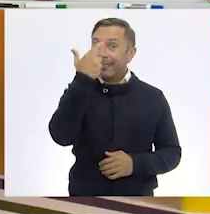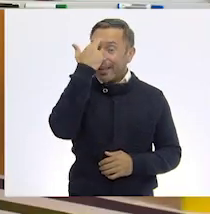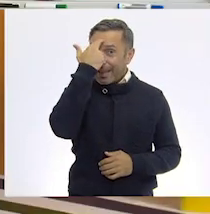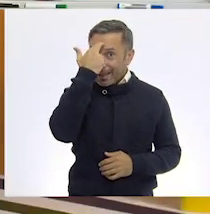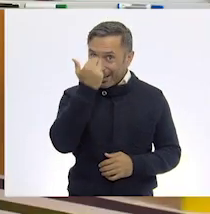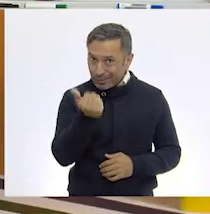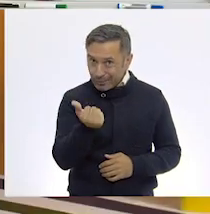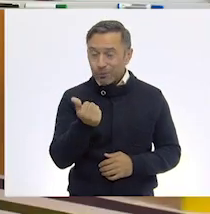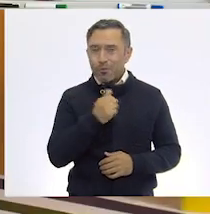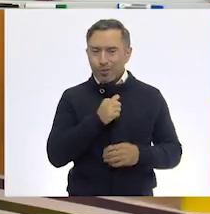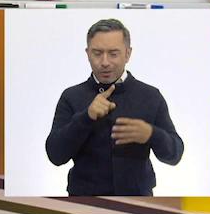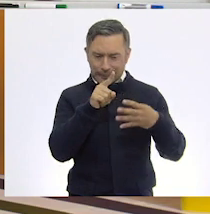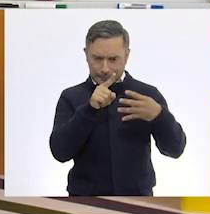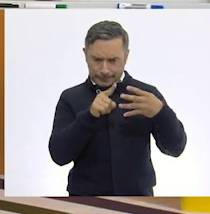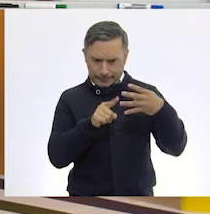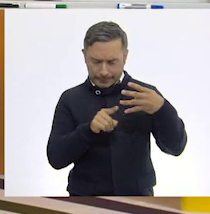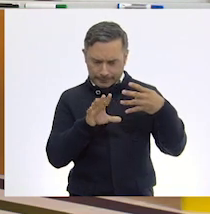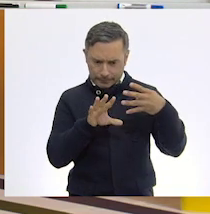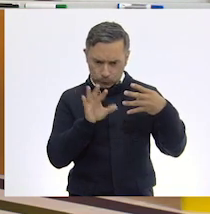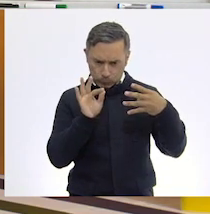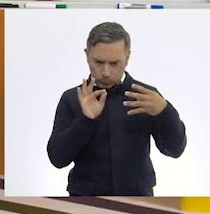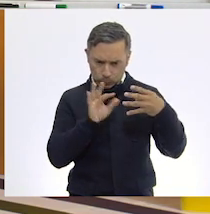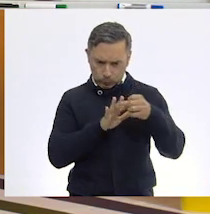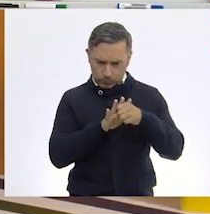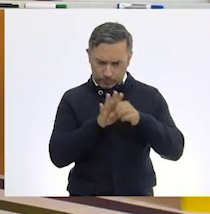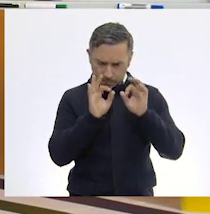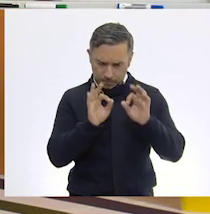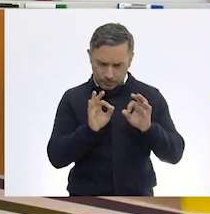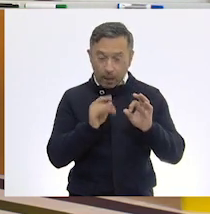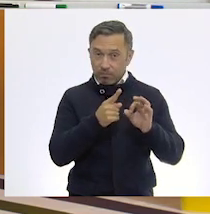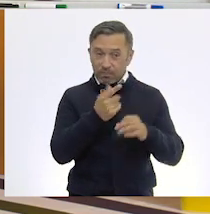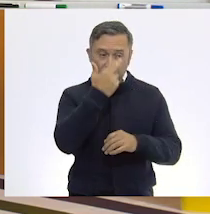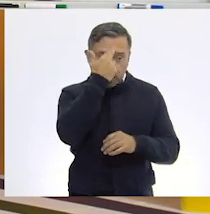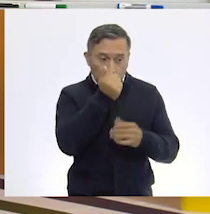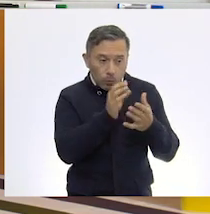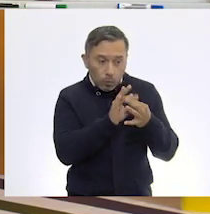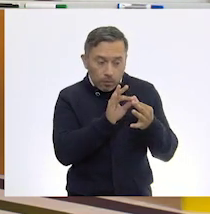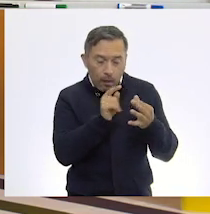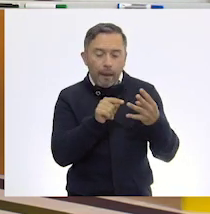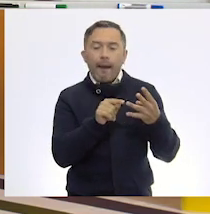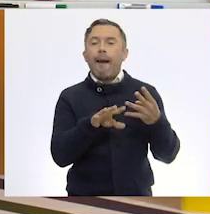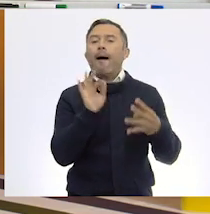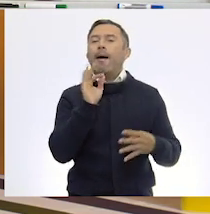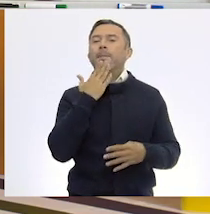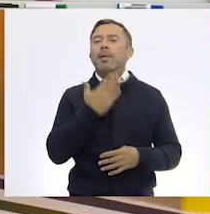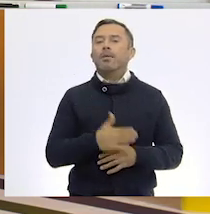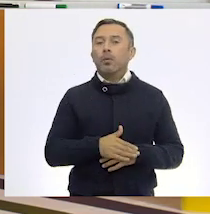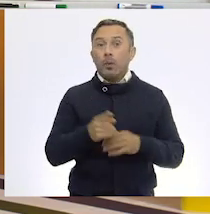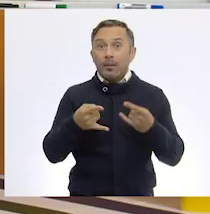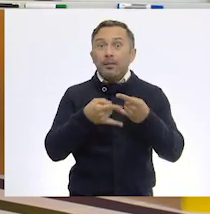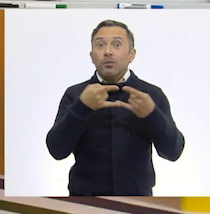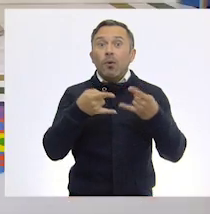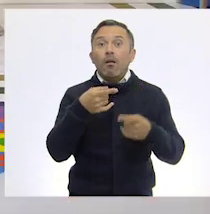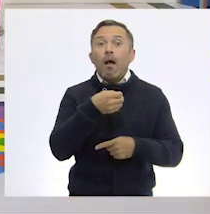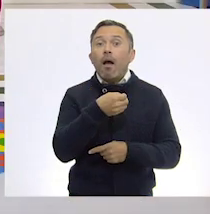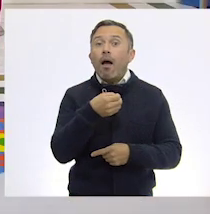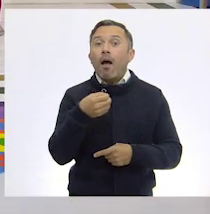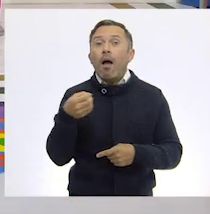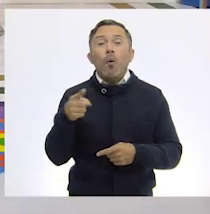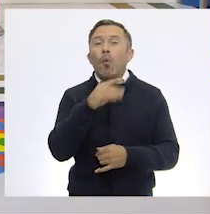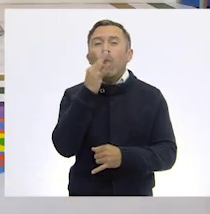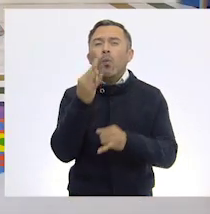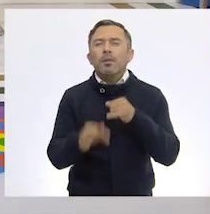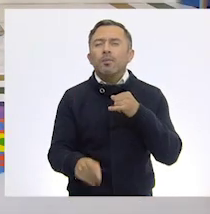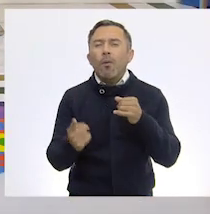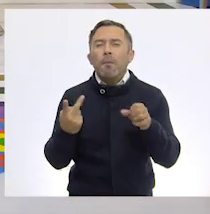decisión. Exactamente. ¿Quieren que les cuente en qué termina esta historia? Sí. Sí, hay que resolver el